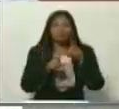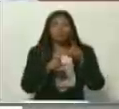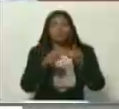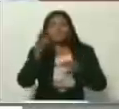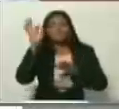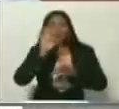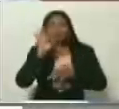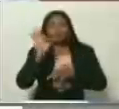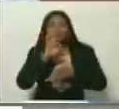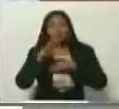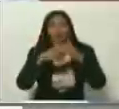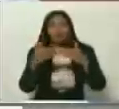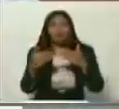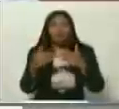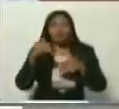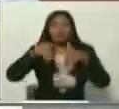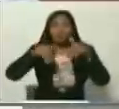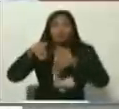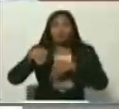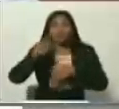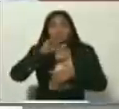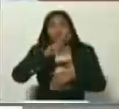candidato Freddy Superlano del